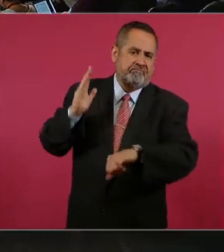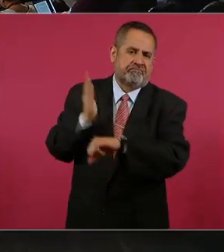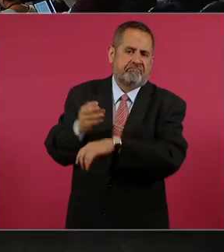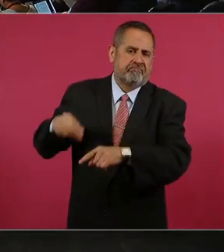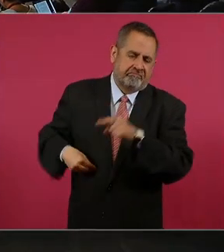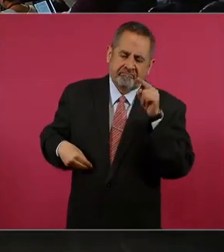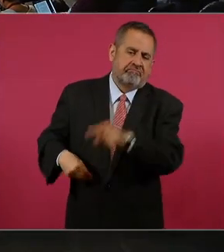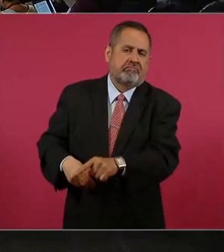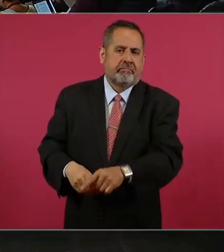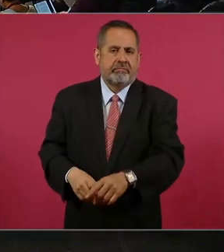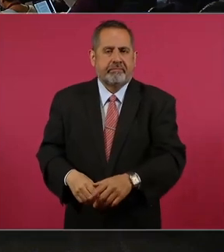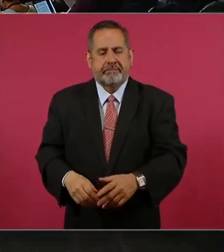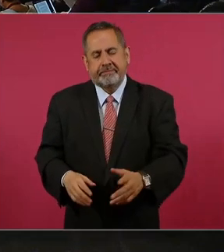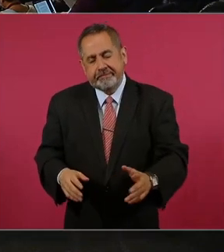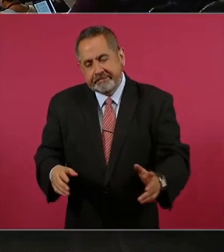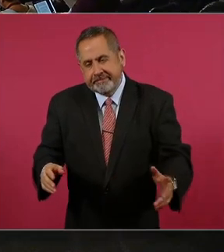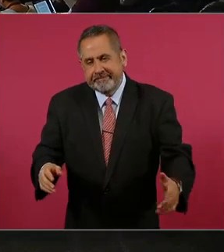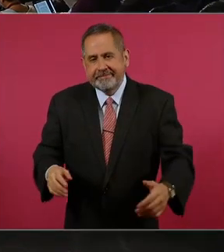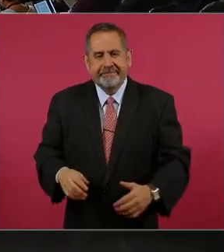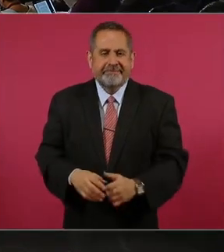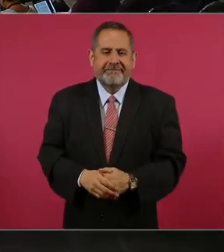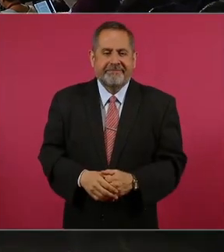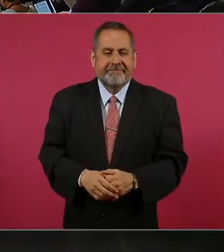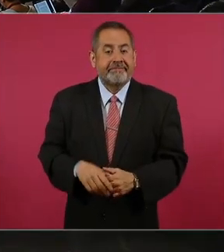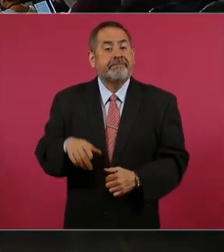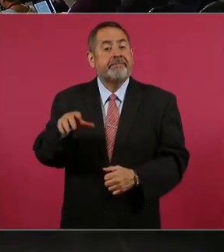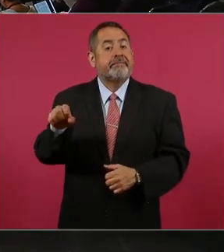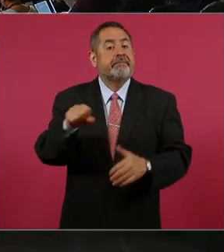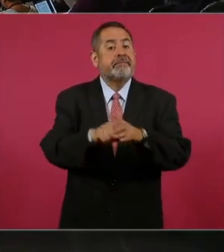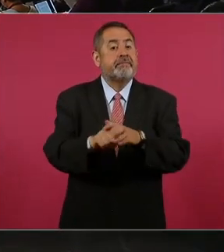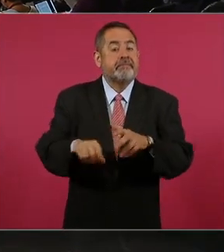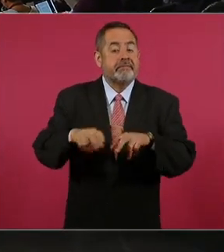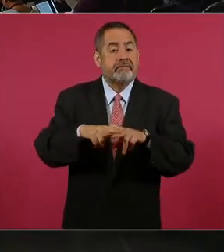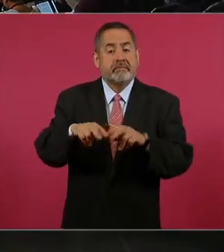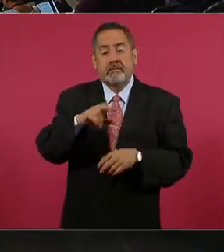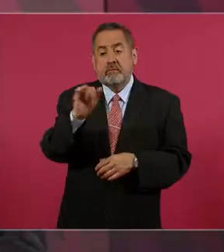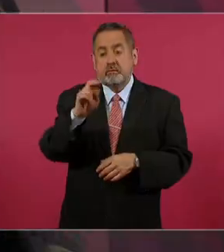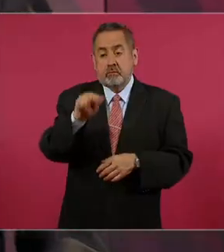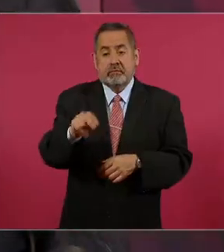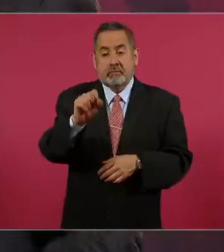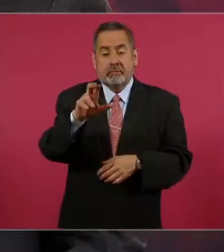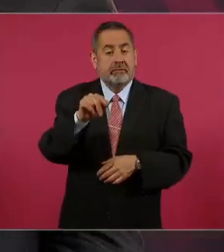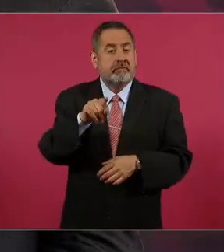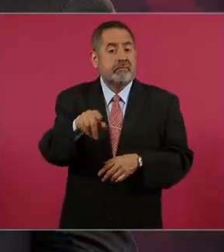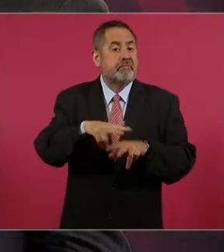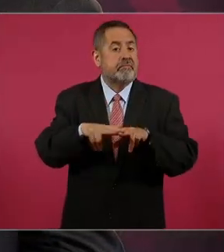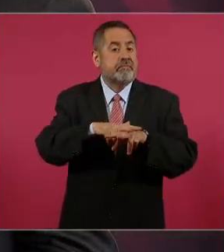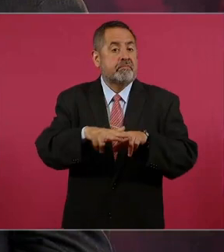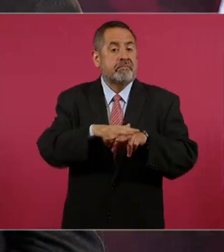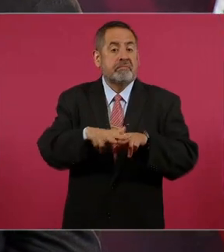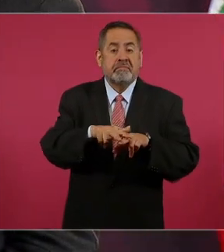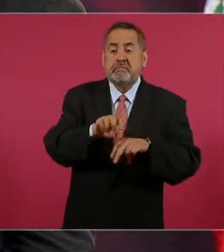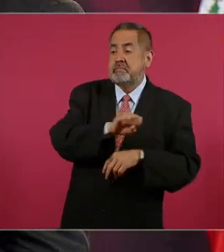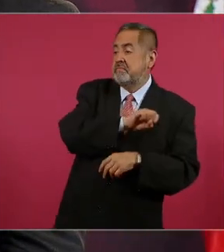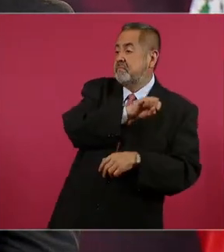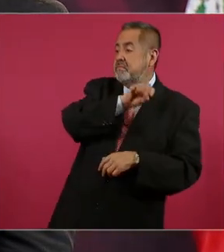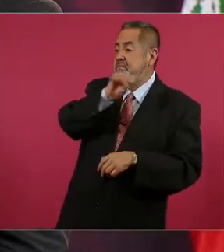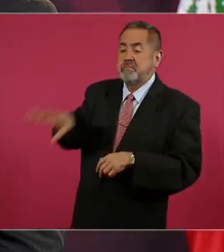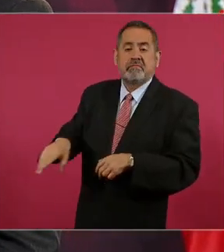Y entré en San Juan Sarabia hasta Veracruz, a la cárcel de San Juan de Ulua.